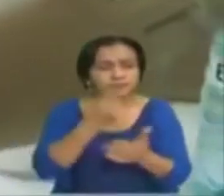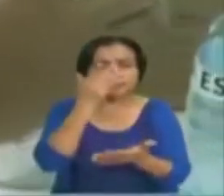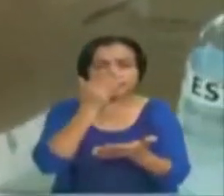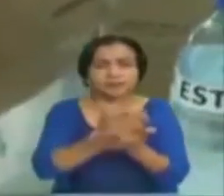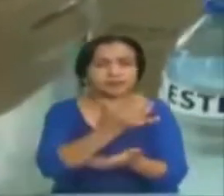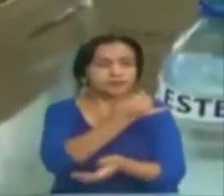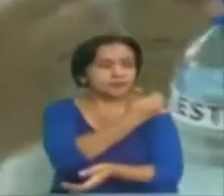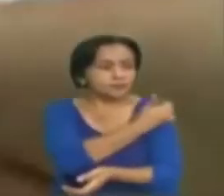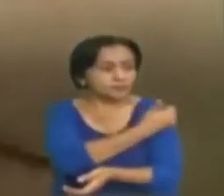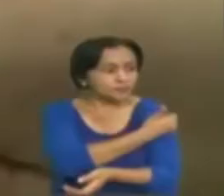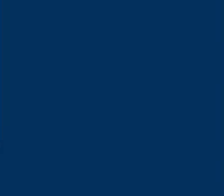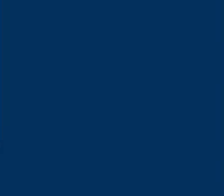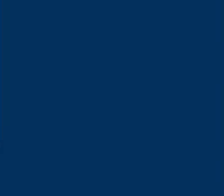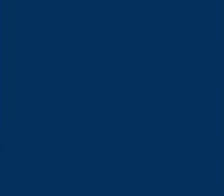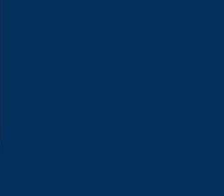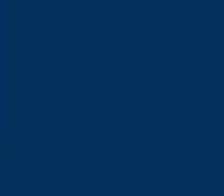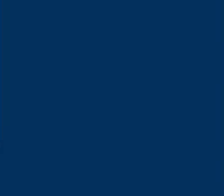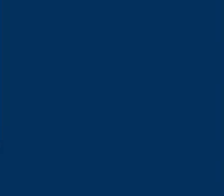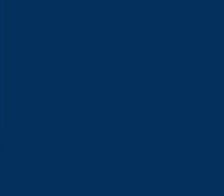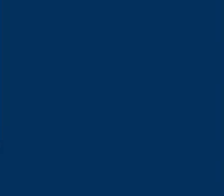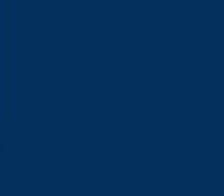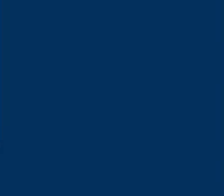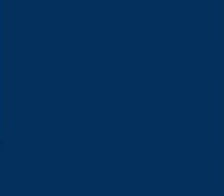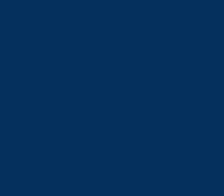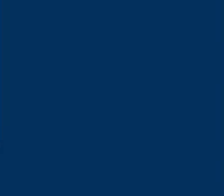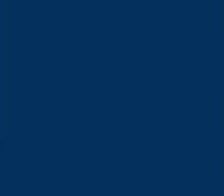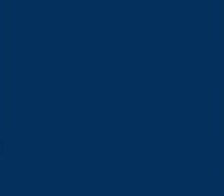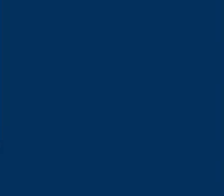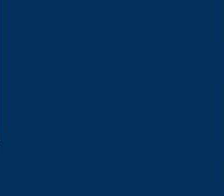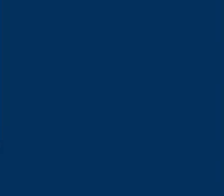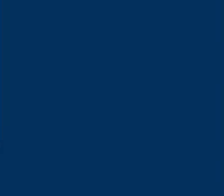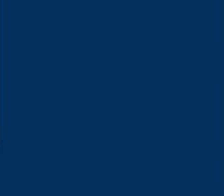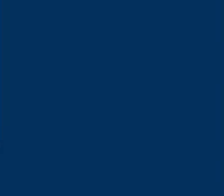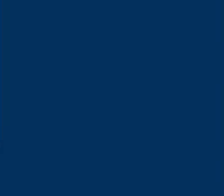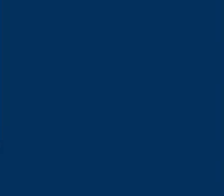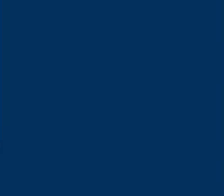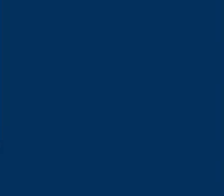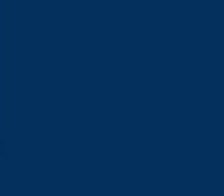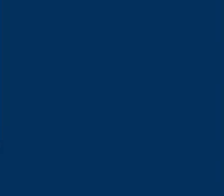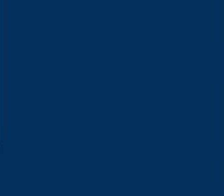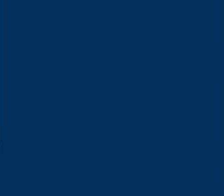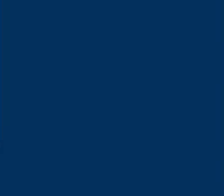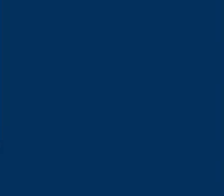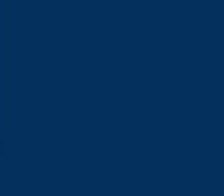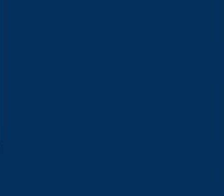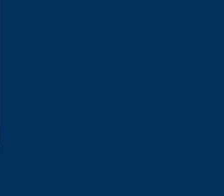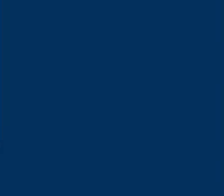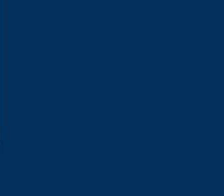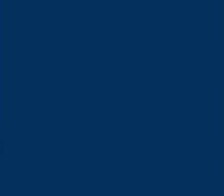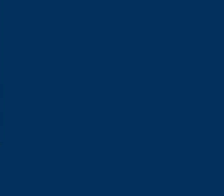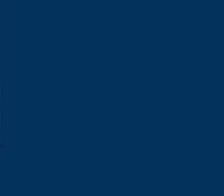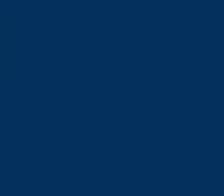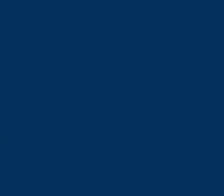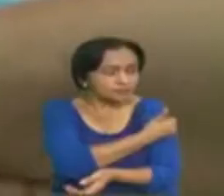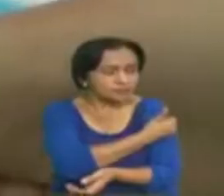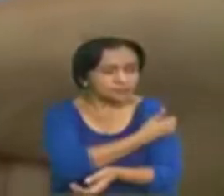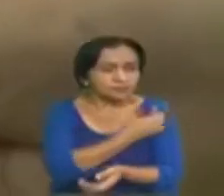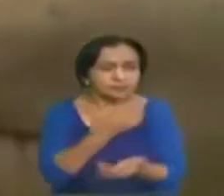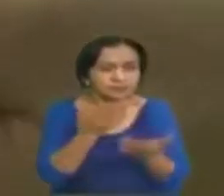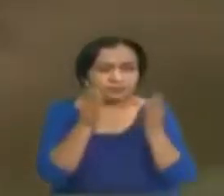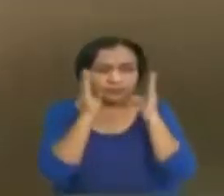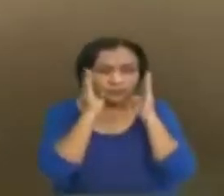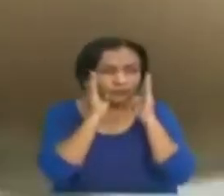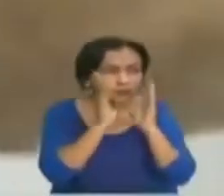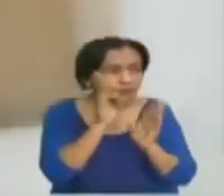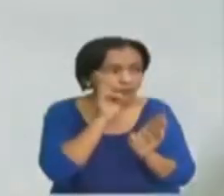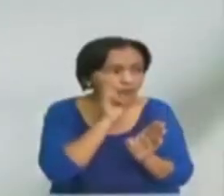Salud Félix Pedro Picado de Sutiaba, Casa Museo Rigoberto López, Cancha Municipal de La Paz Centro, todo esto